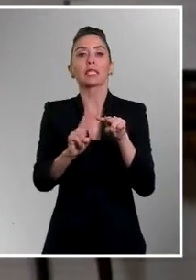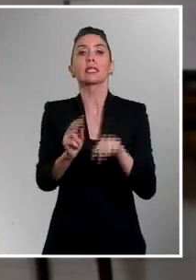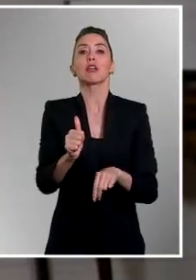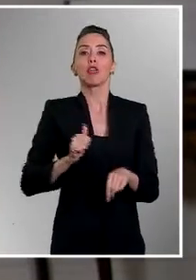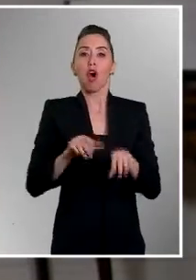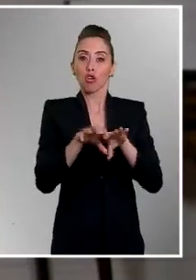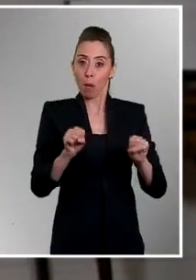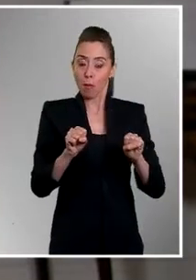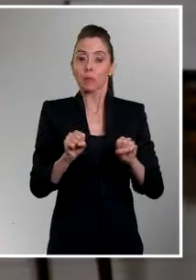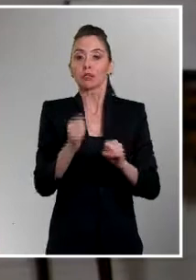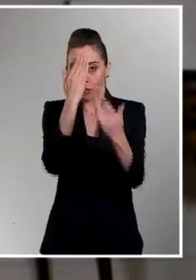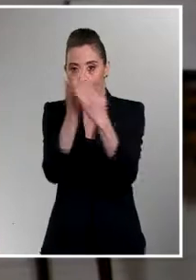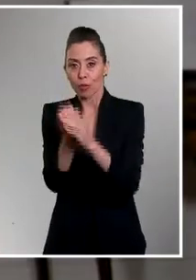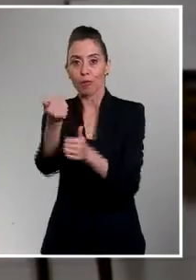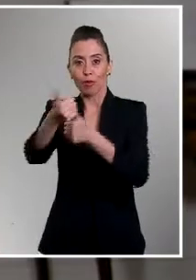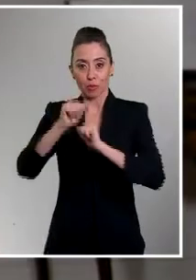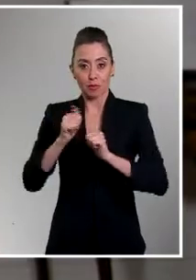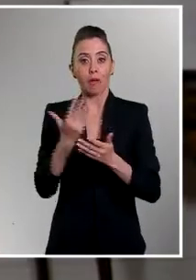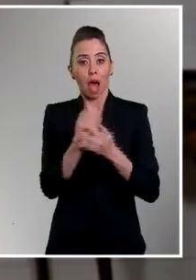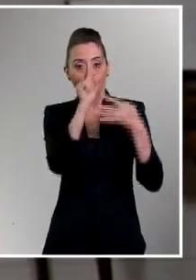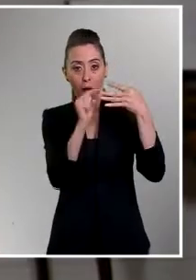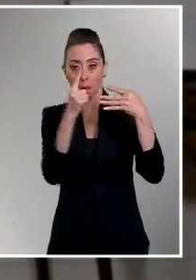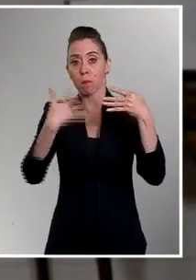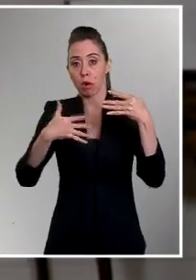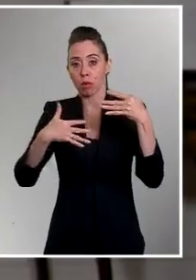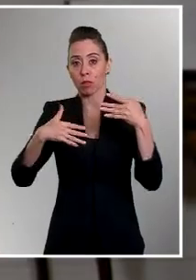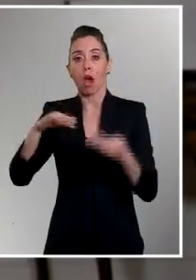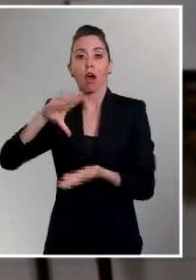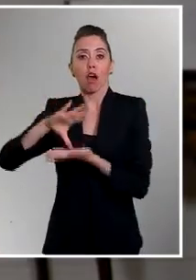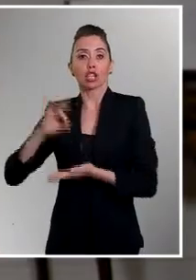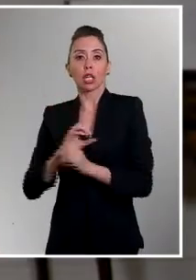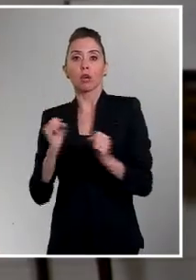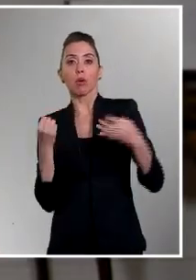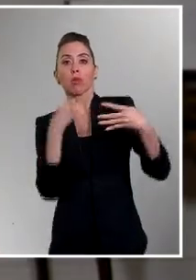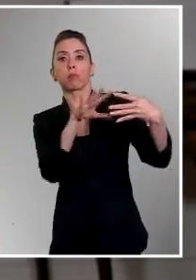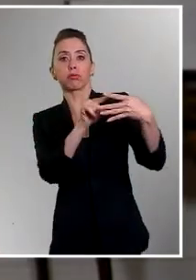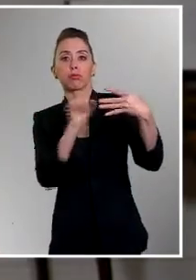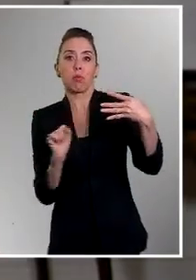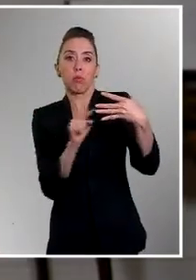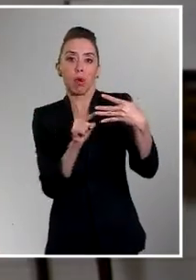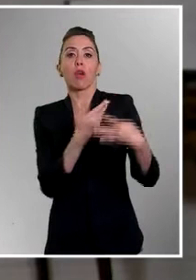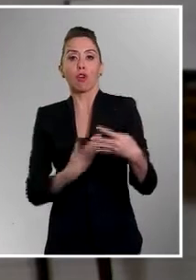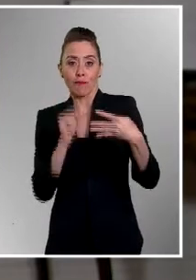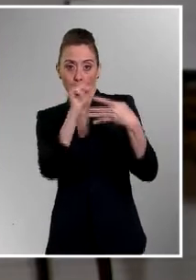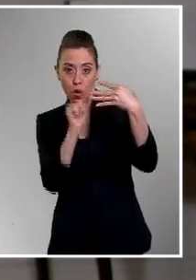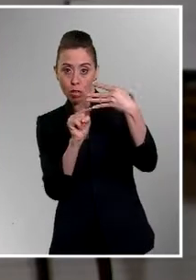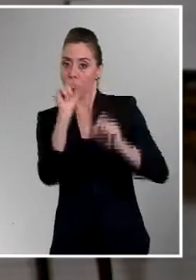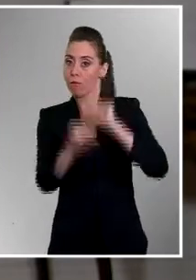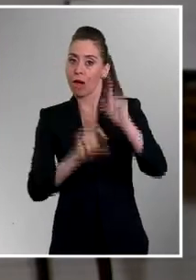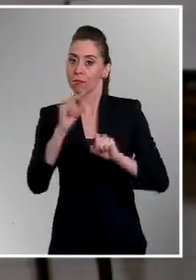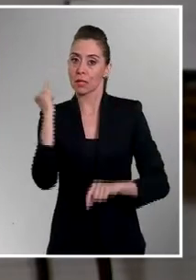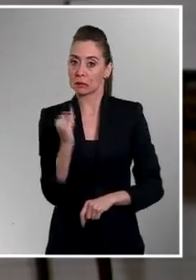enfrentar los nuevos desafíos porque hay prioridades a las que como país no podemos renunciar y como gobierno defenderemos siempre